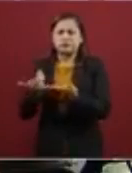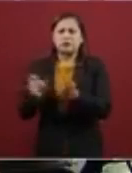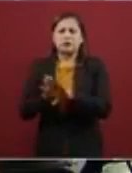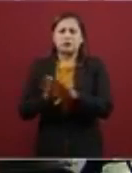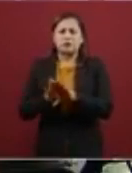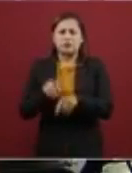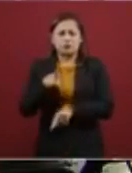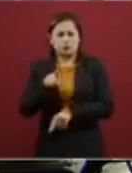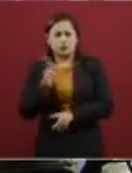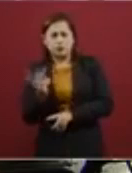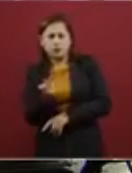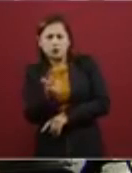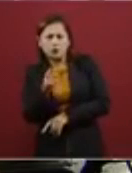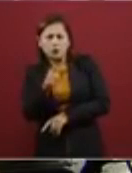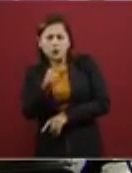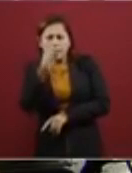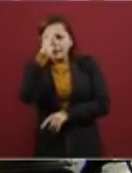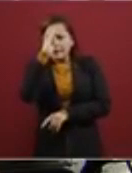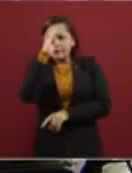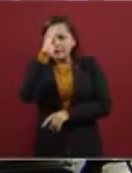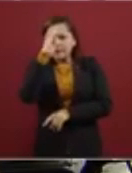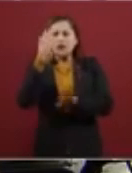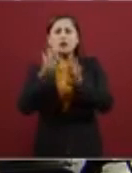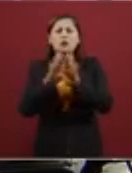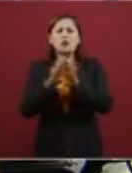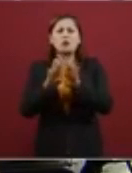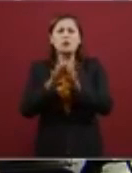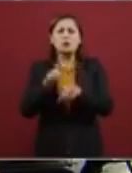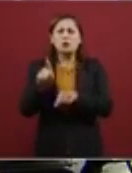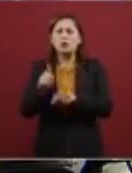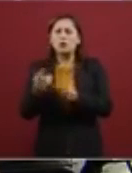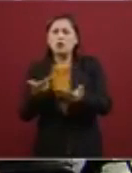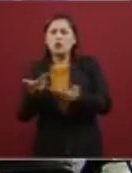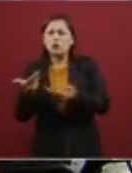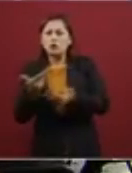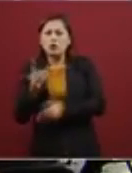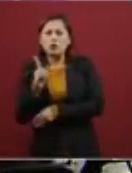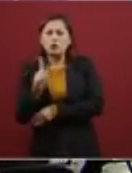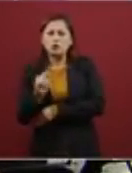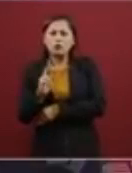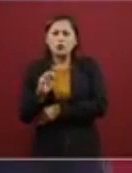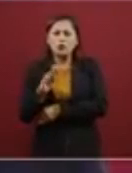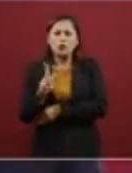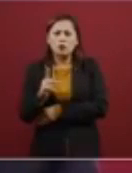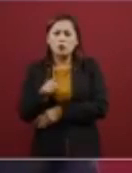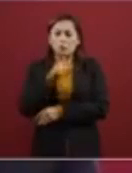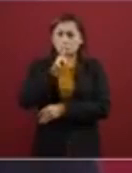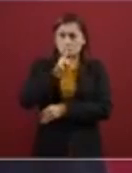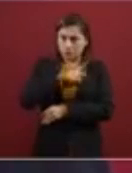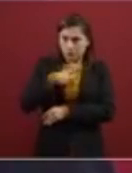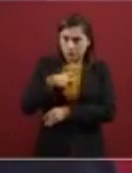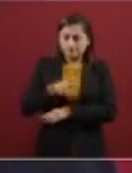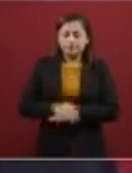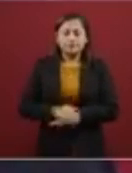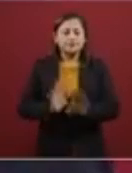es la mejor estrategia para lidiar con un bully como Donald Trump. Yo lo que considero que no